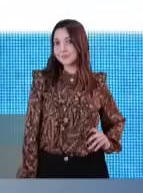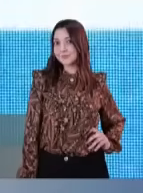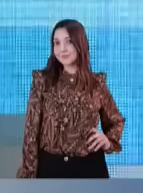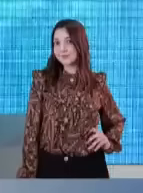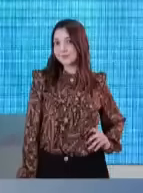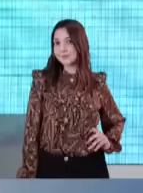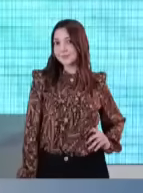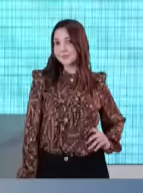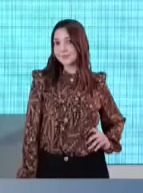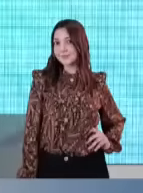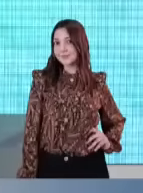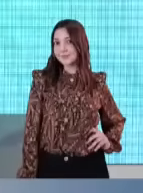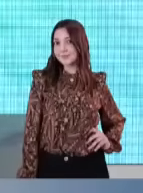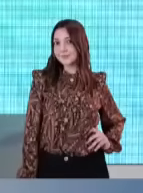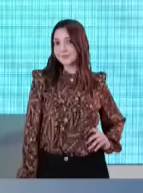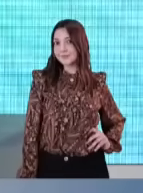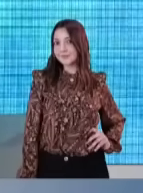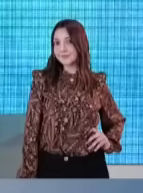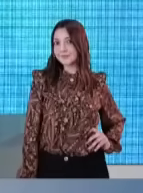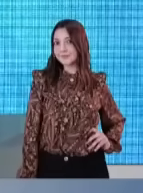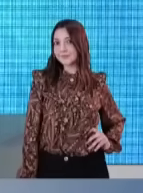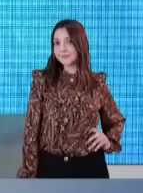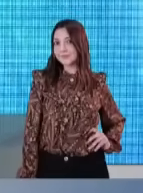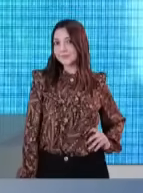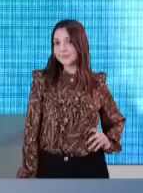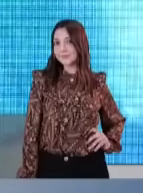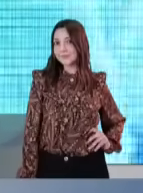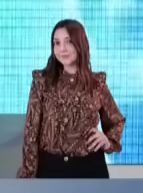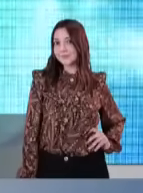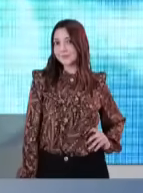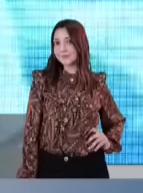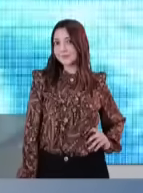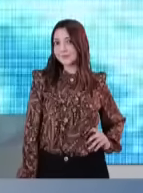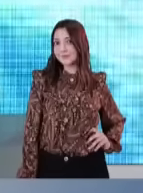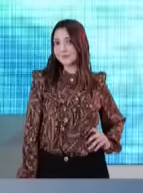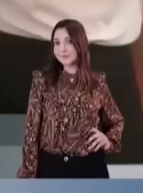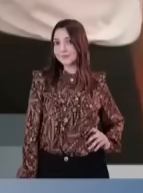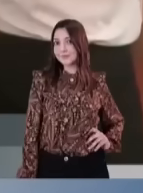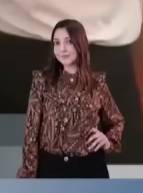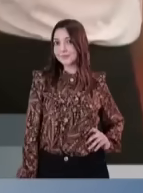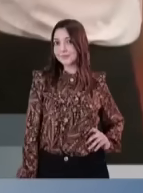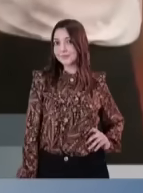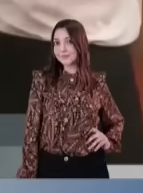primero, ¿por qué cambio de gabinete? ¿Cuál es la razón de un cambio de gabinete?